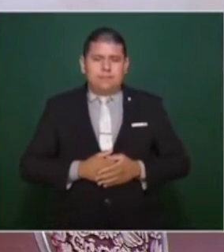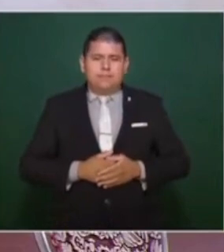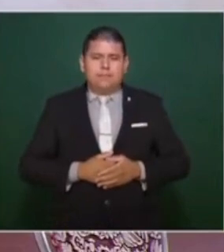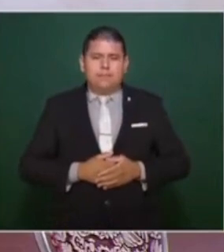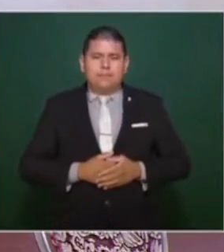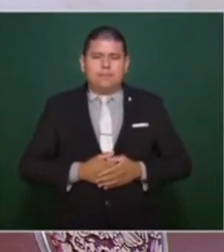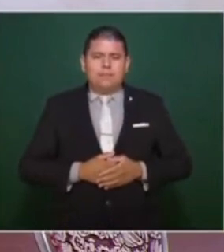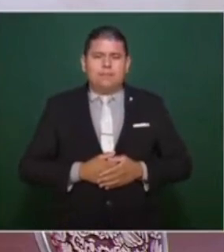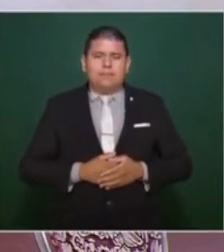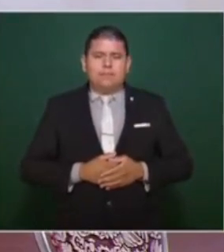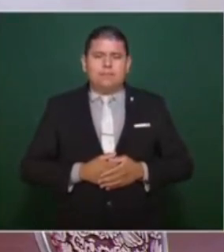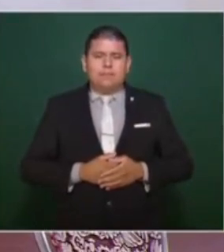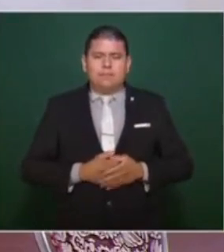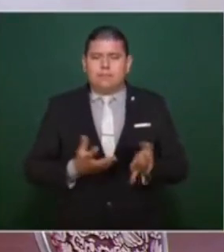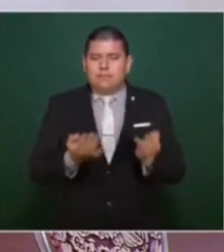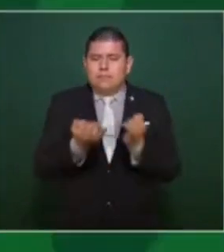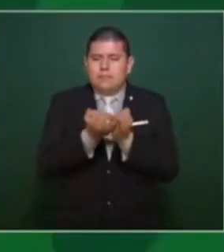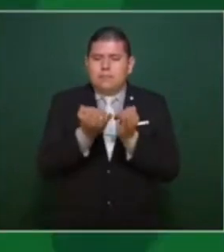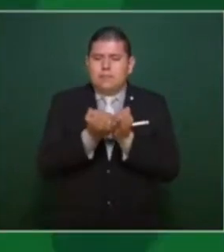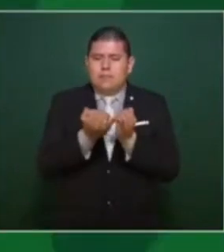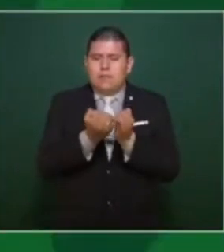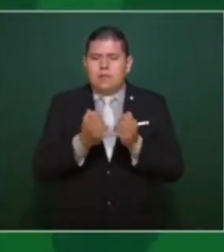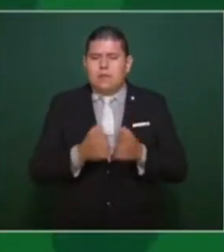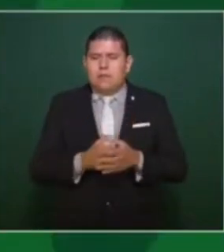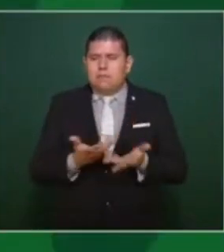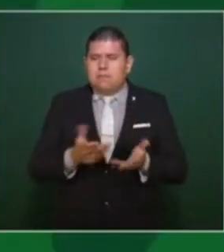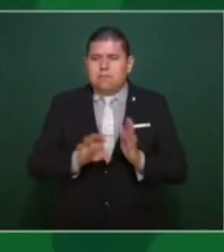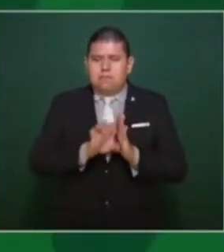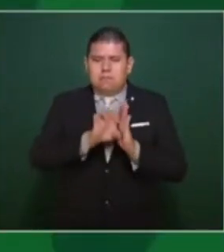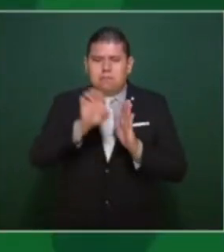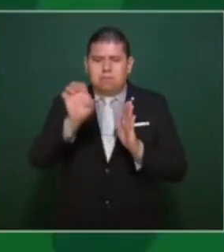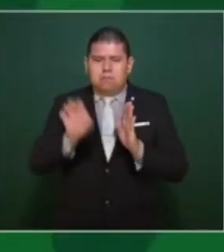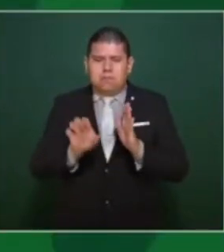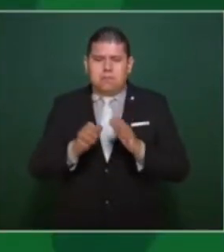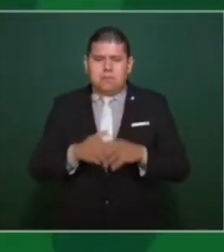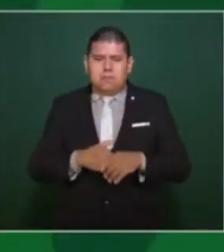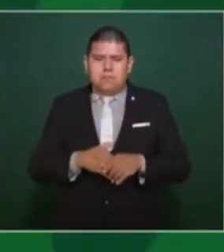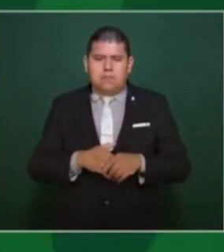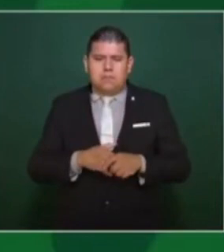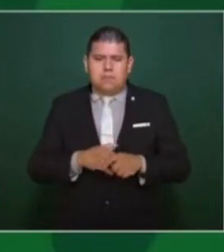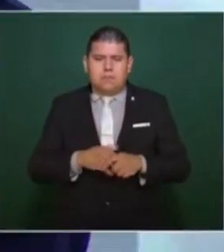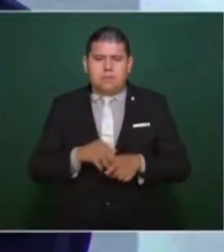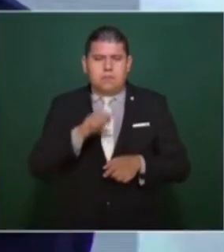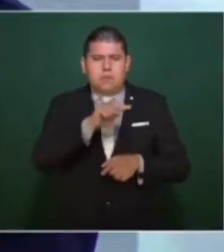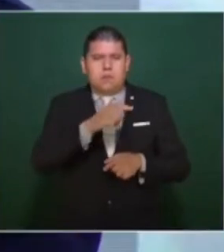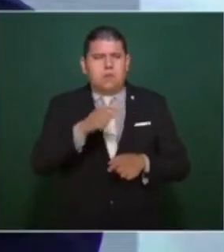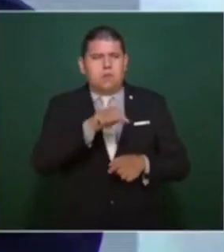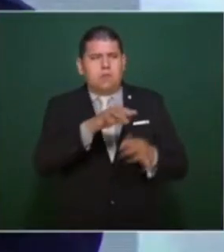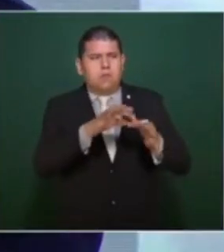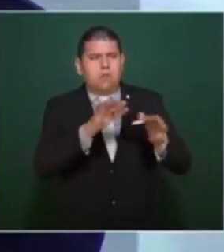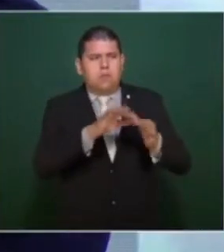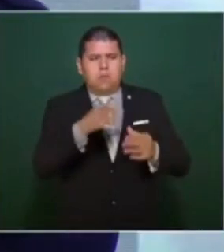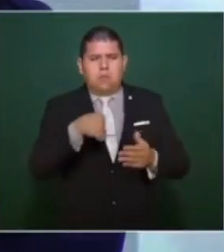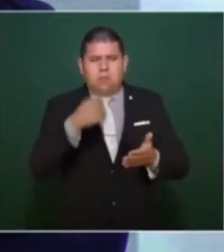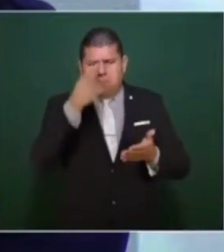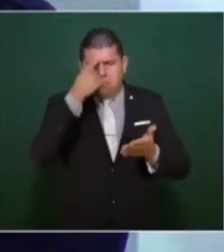y le creo de que fue por créditos,